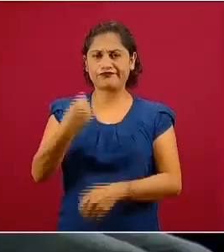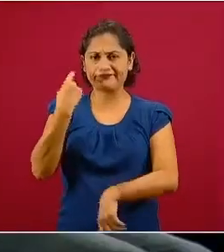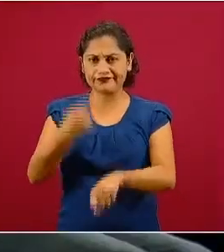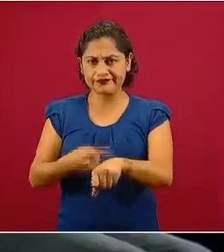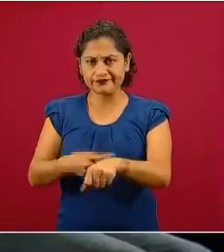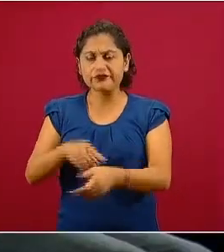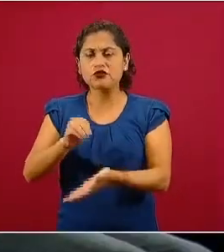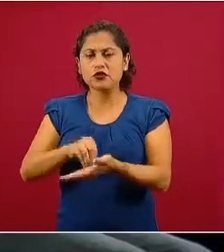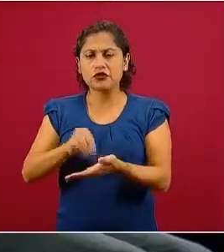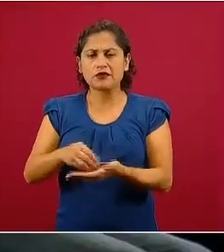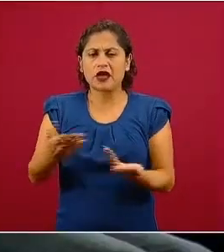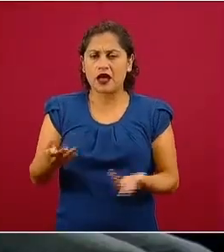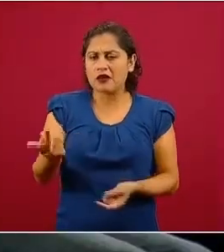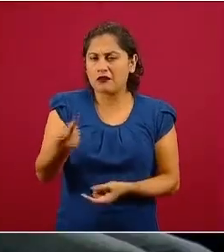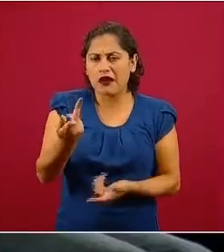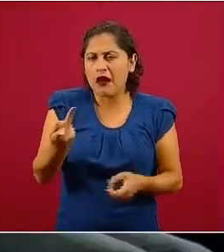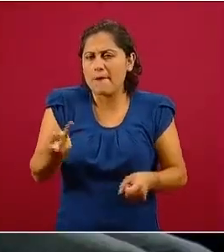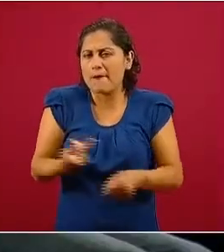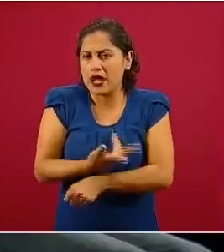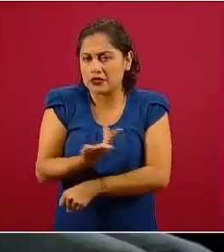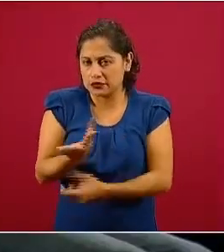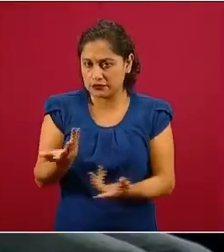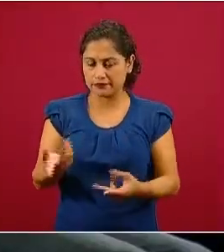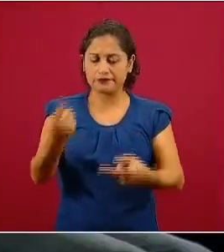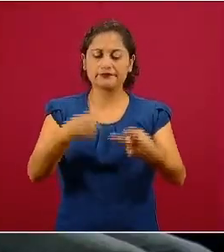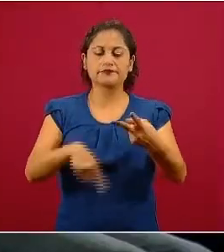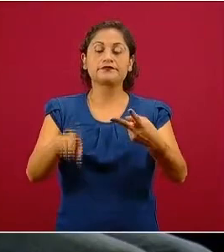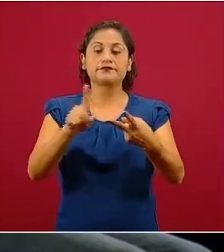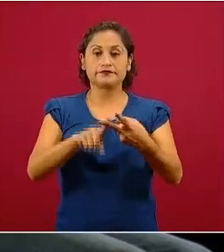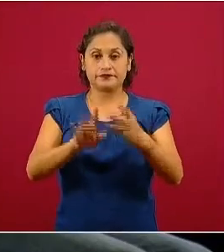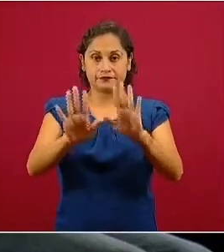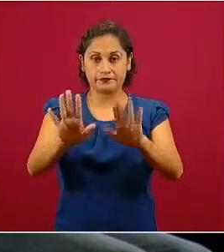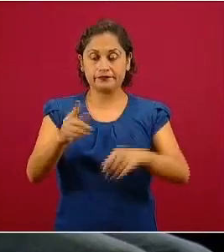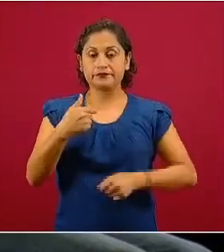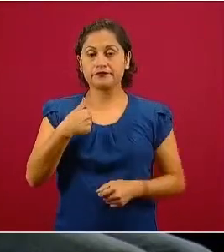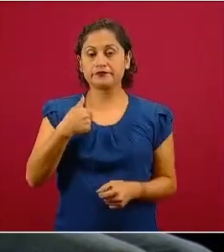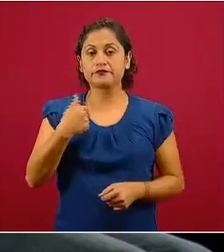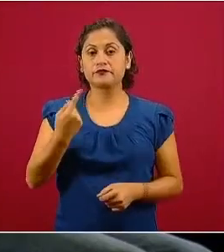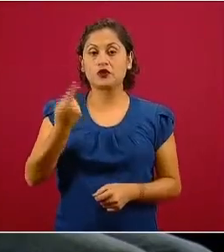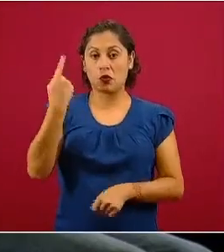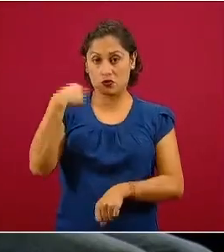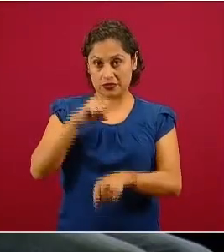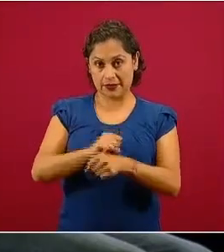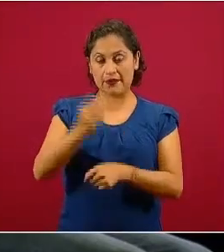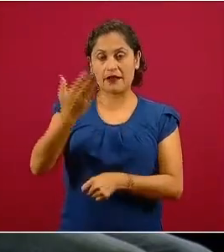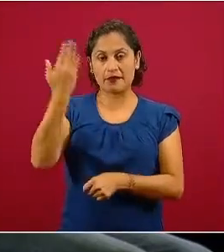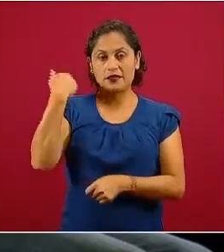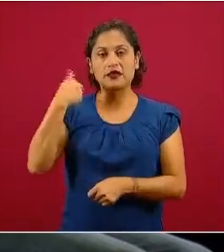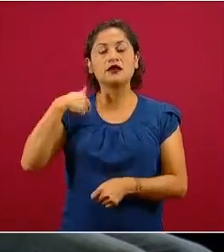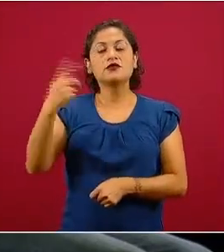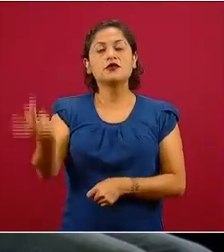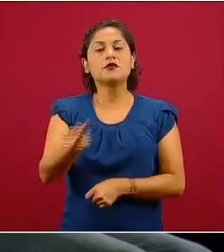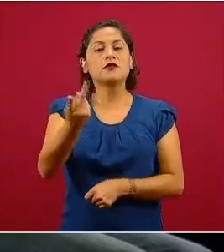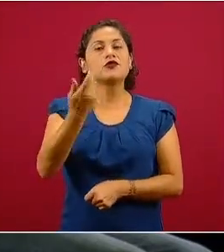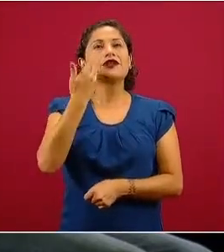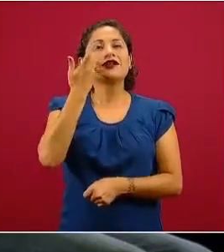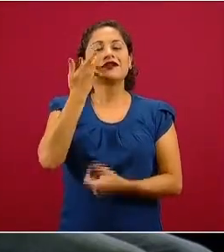en estos casos? Es la primera. La segunda, brevemente. Yo la iba a hacer desde la semana pasada con respecto a lo